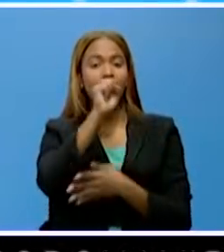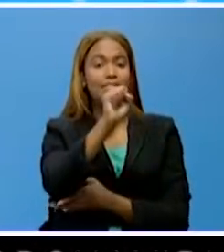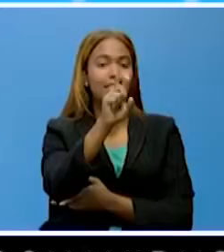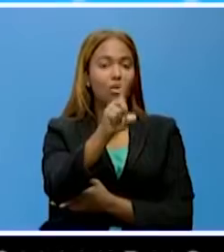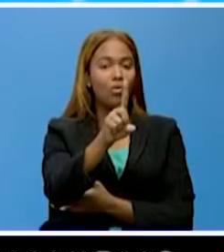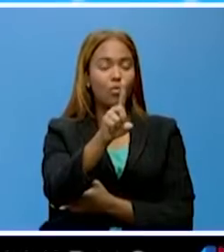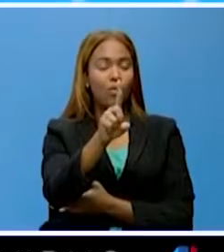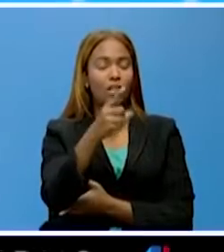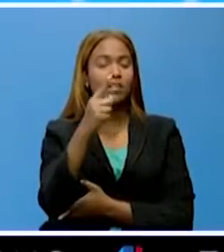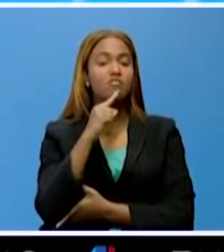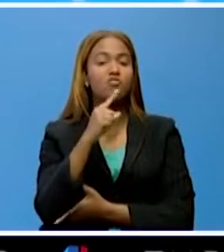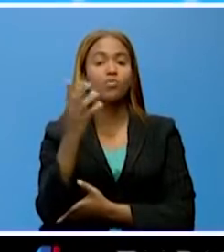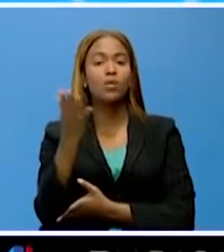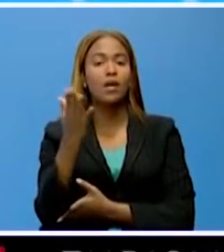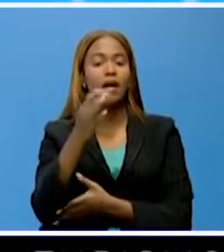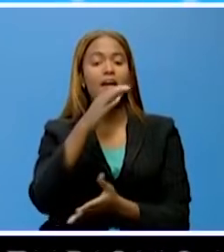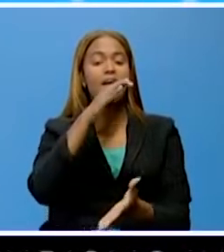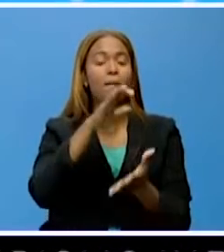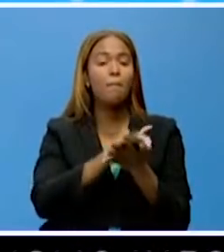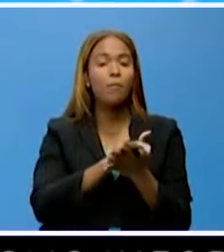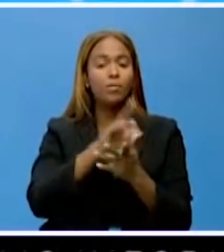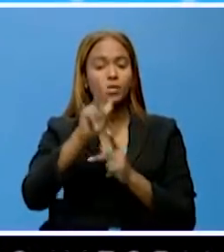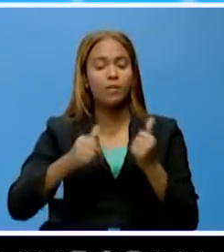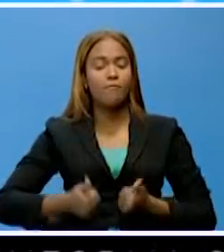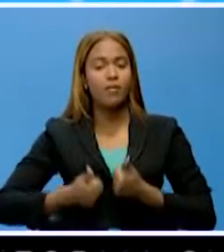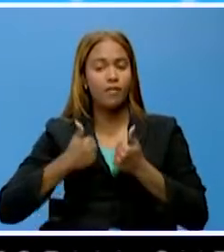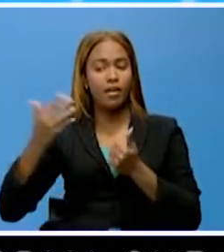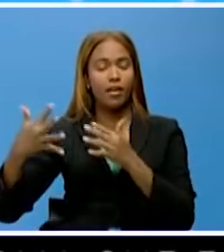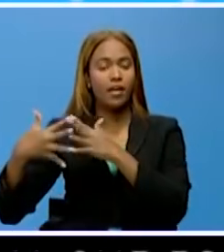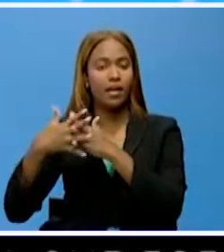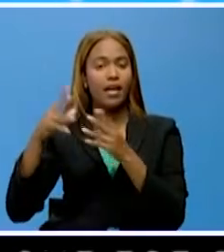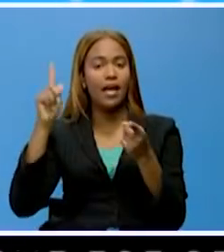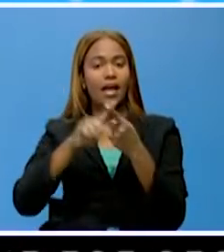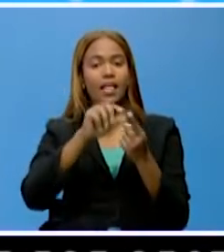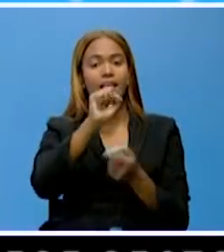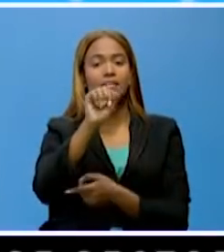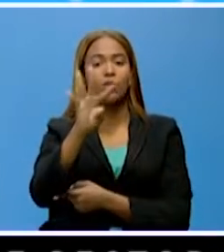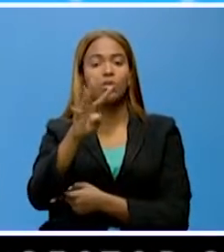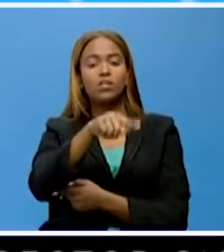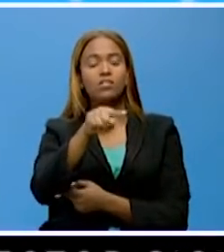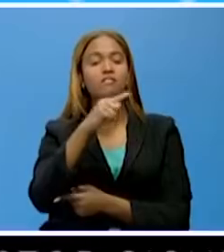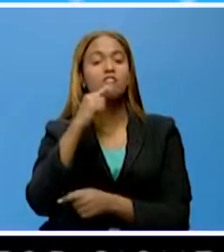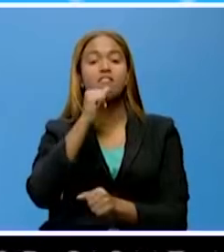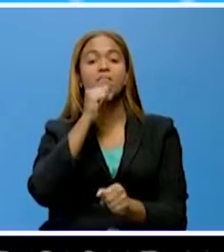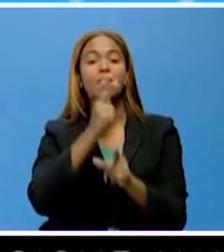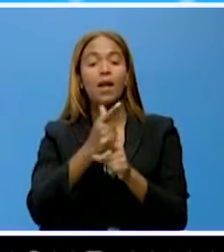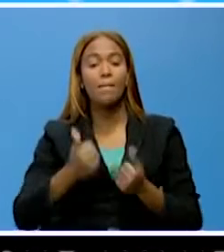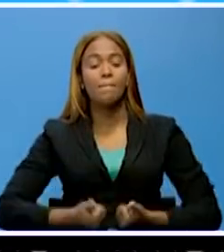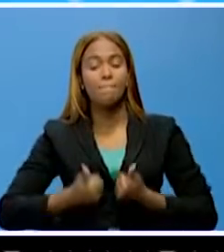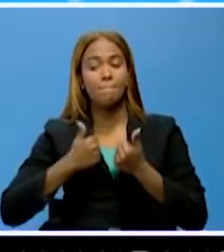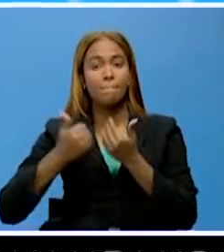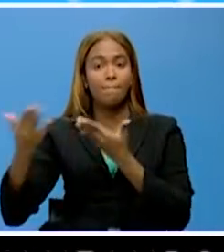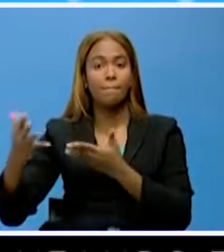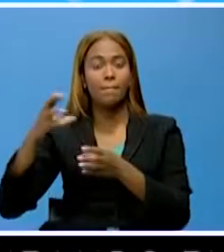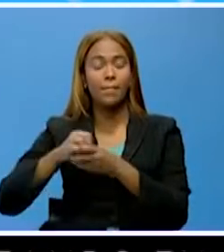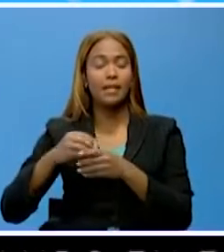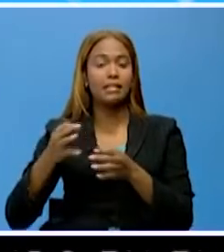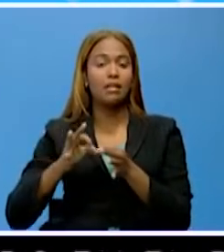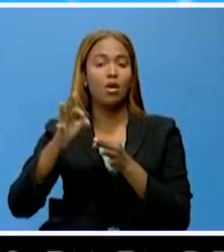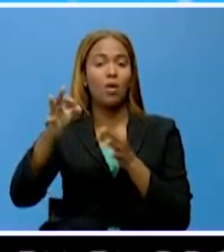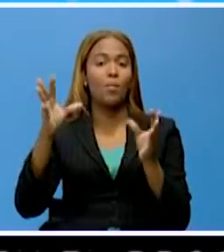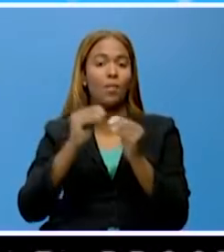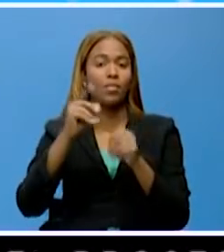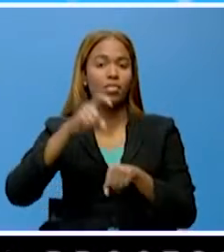F1, que son esposos de ciudadanos, hasta la F4, que son los hermanos de ciudadanos, que dura muchísimo